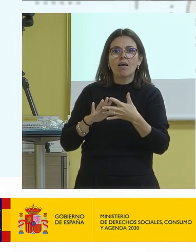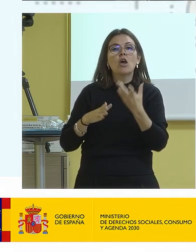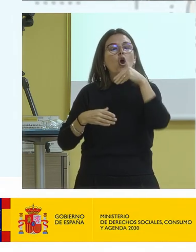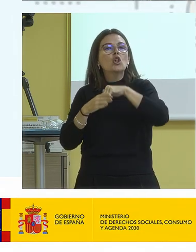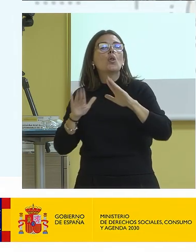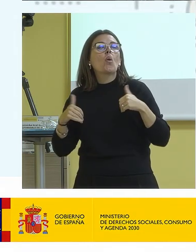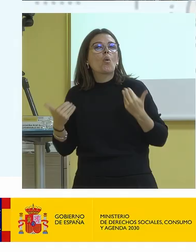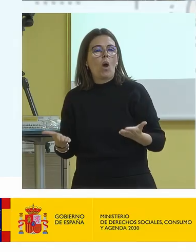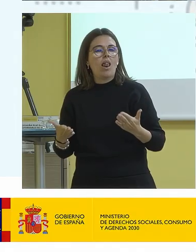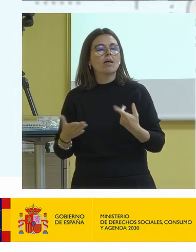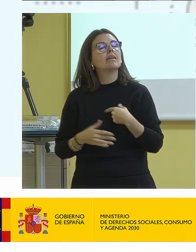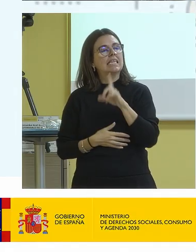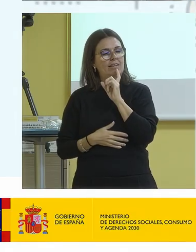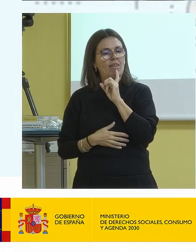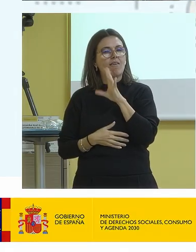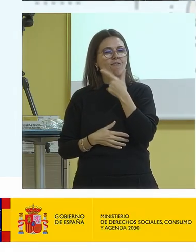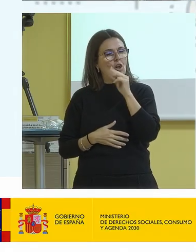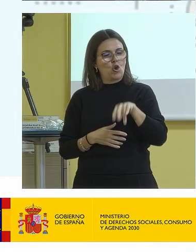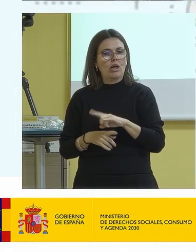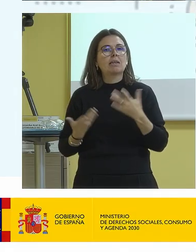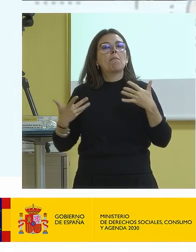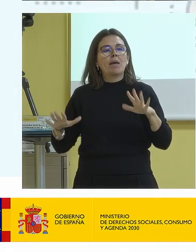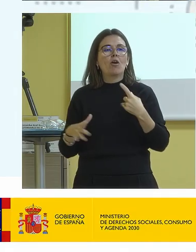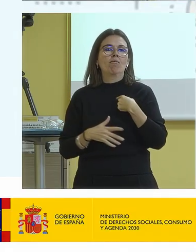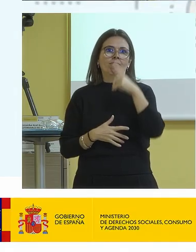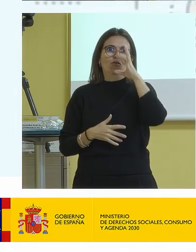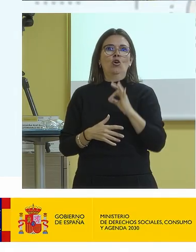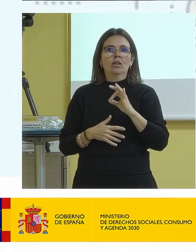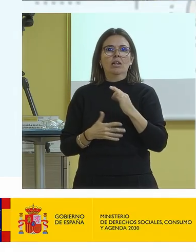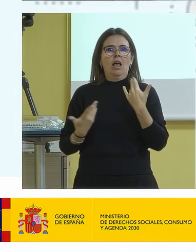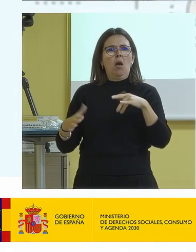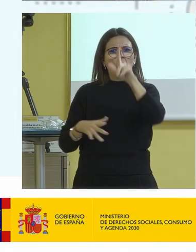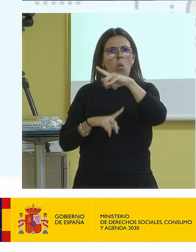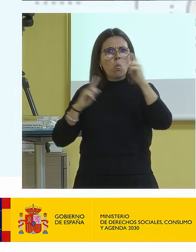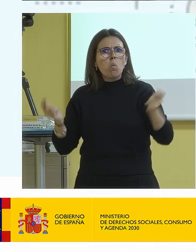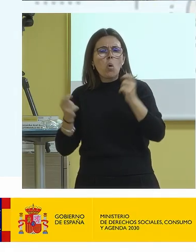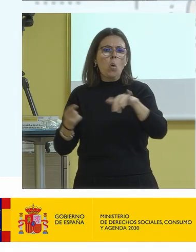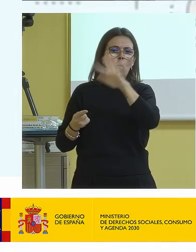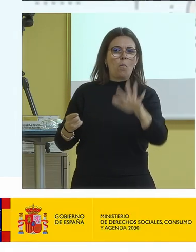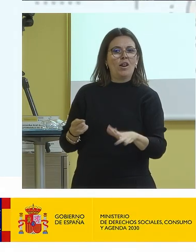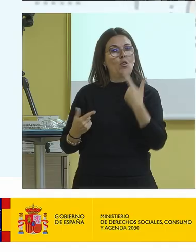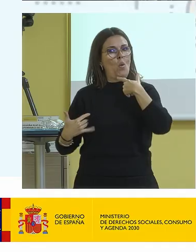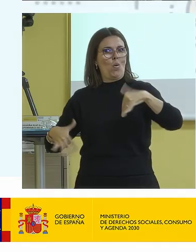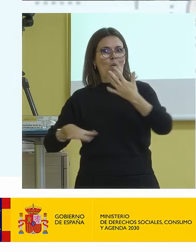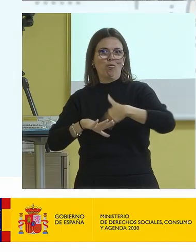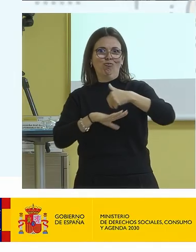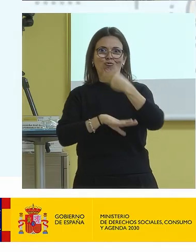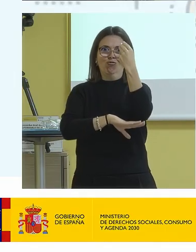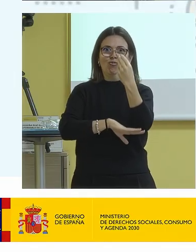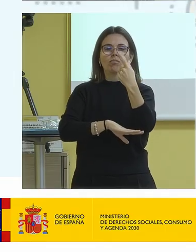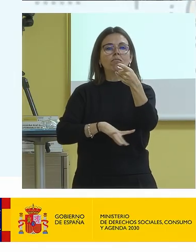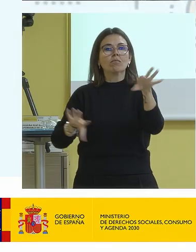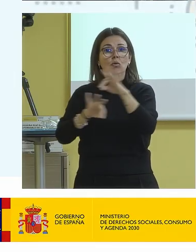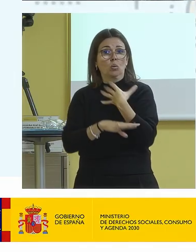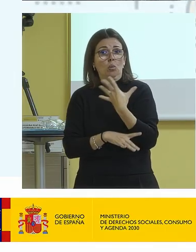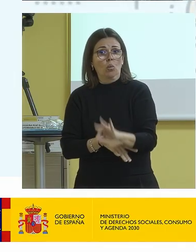está diciendo. Es muy difícil, ¿eh? No es nada fácil, pero hay que ser conscientes de que por mucho que alguien nos pueda parecer una gran figura, también se puede